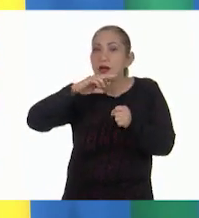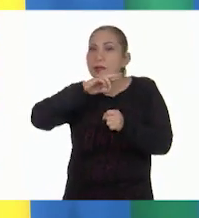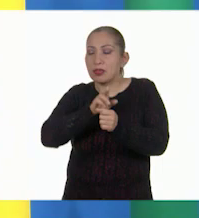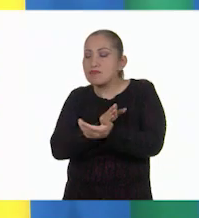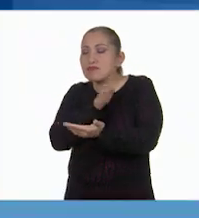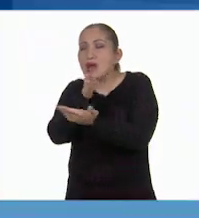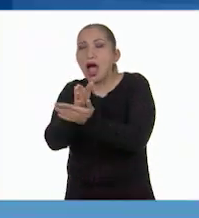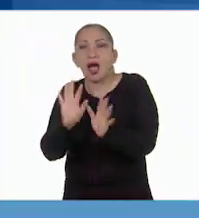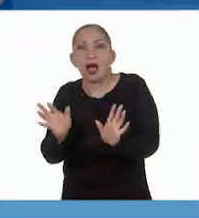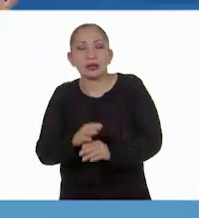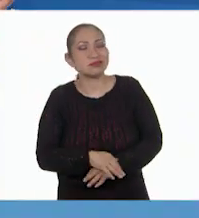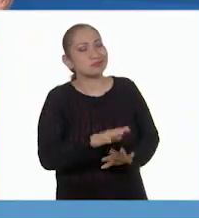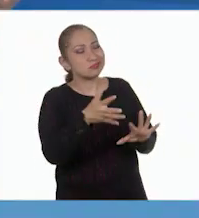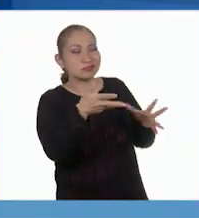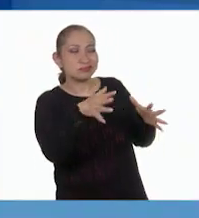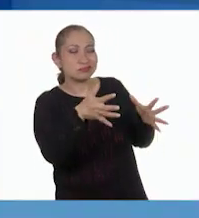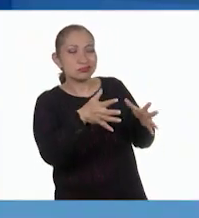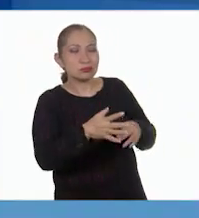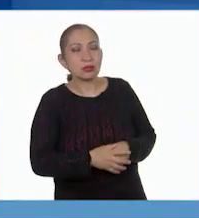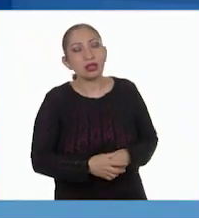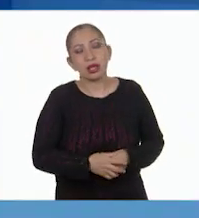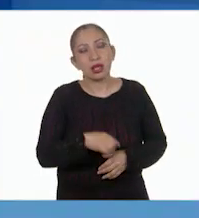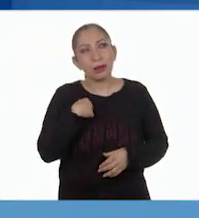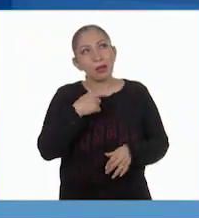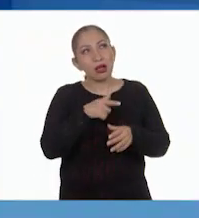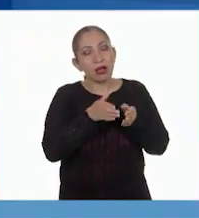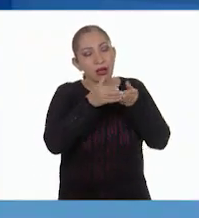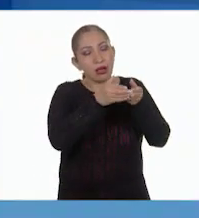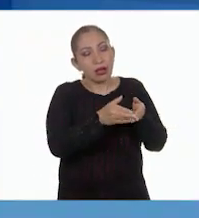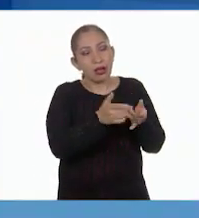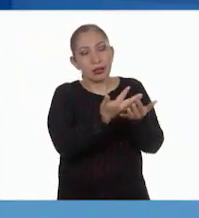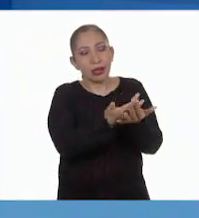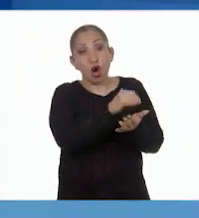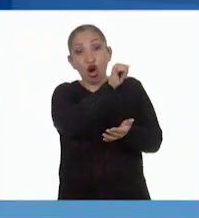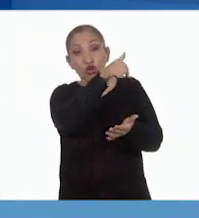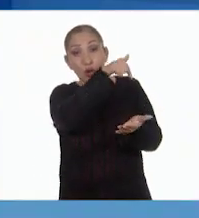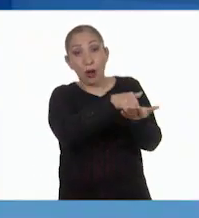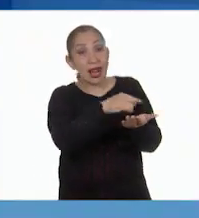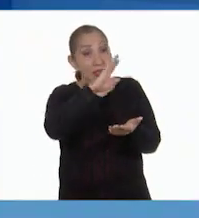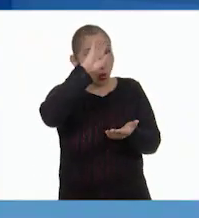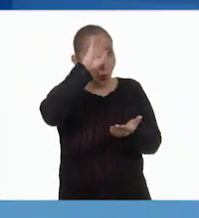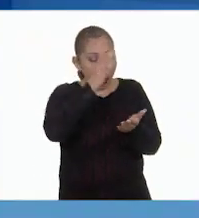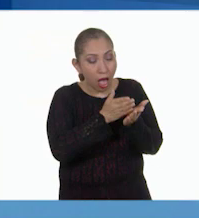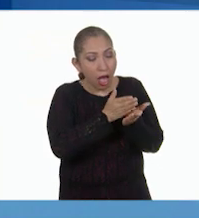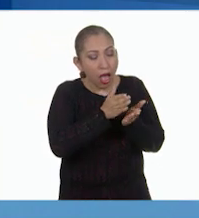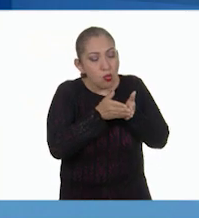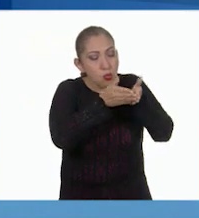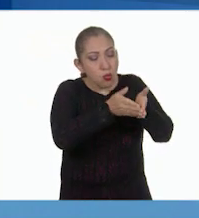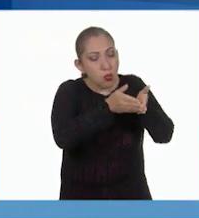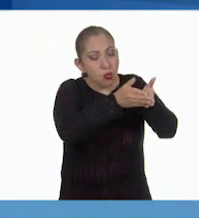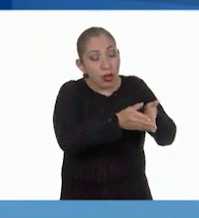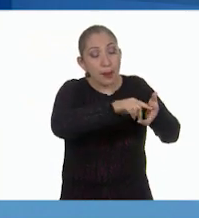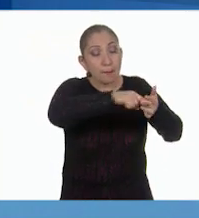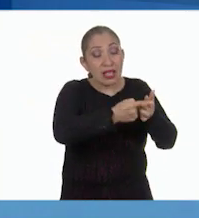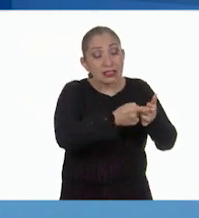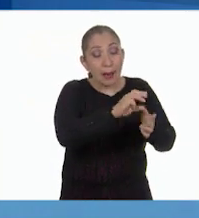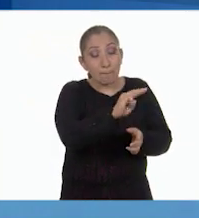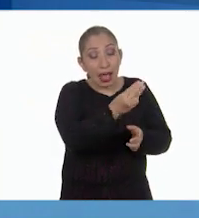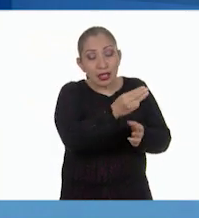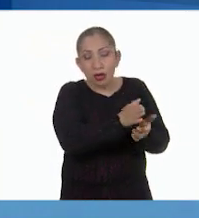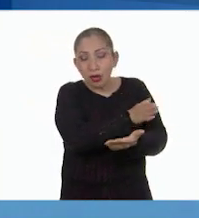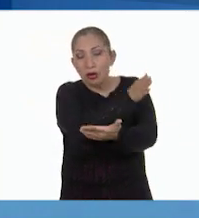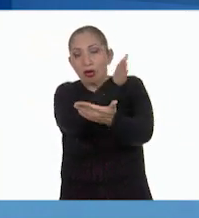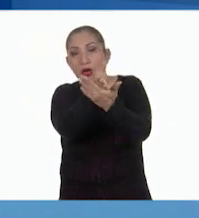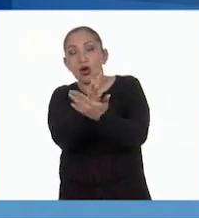rápido, ¿no? Más o menos. Tuvieron que parar un breve tiempo en otra parte de Cuba, y finalmente, a principios de mayo, llegaron a